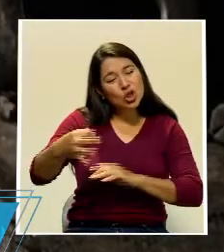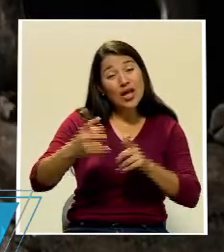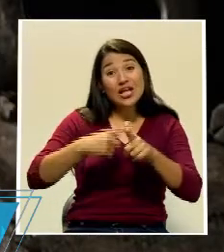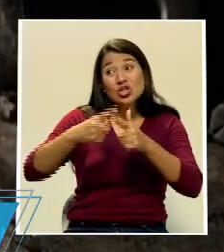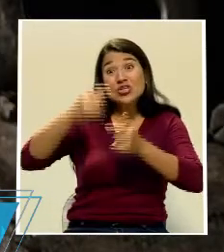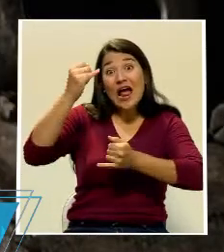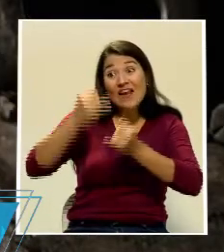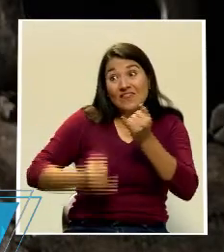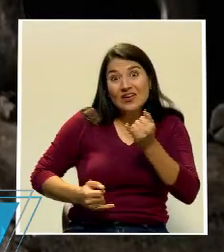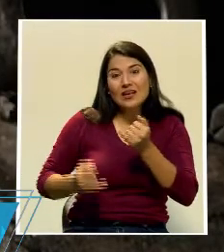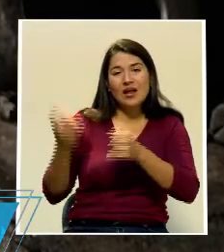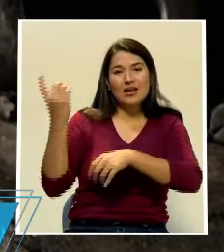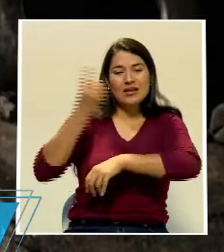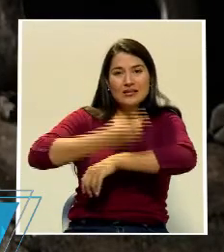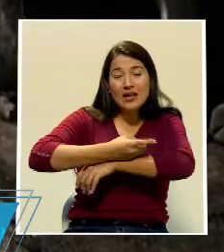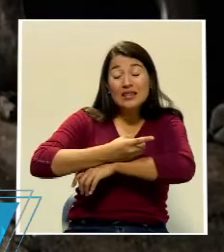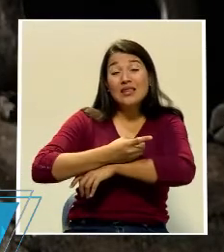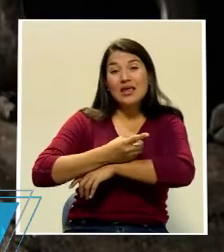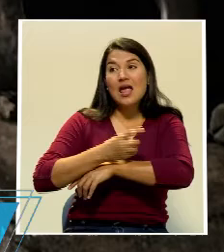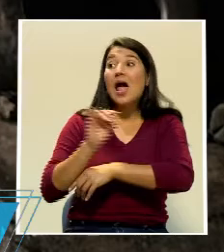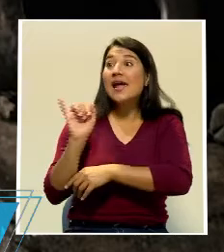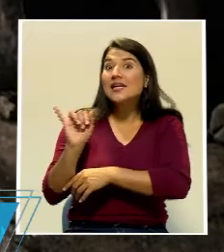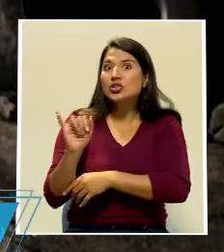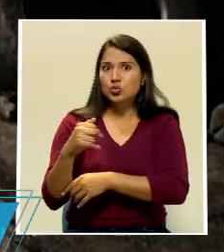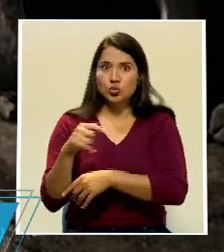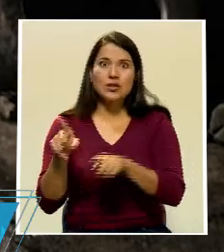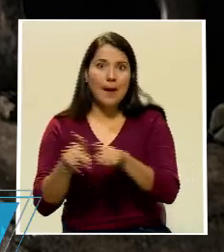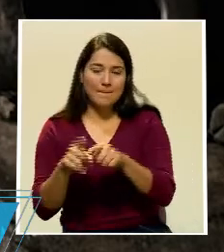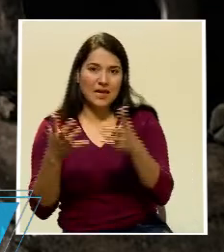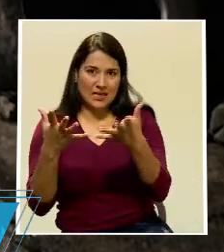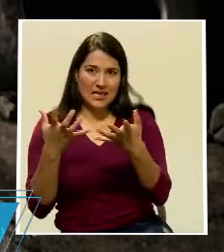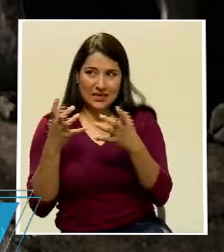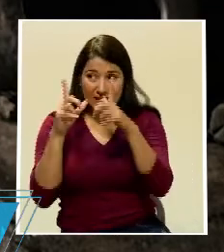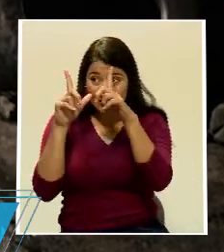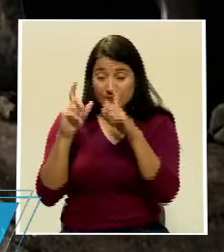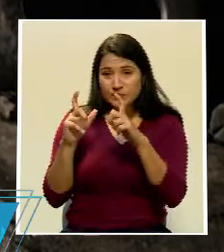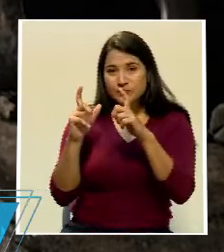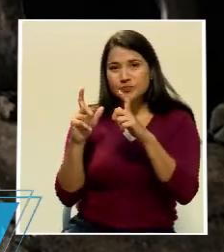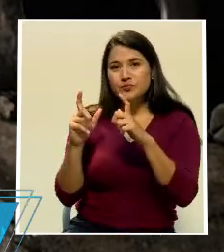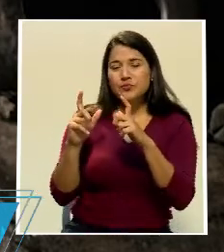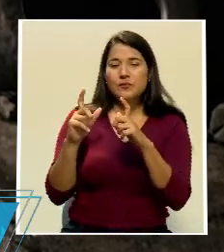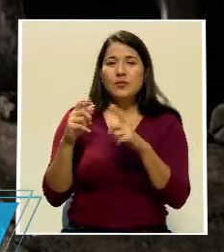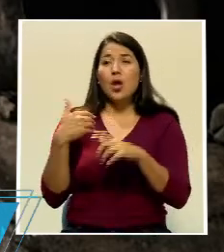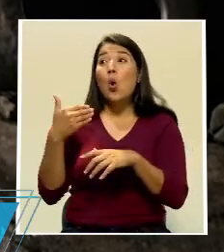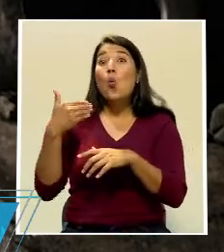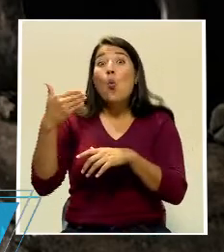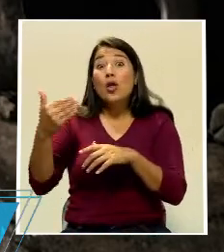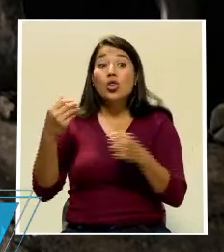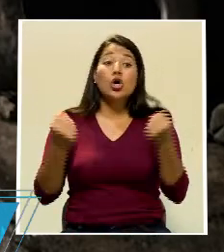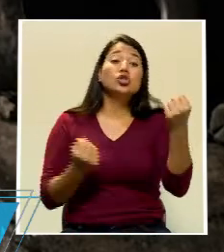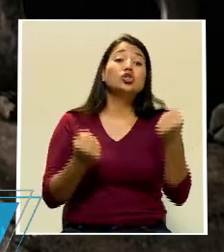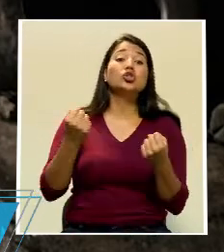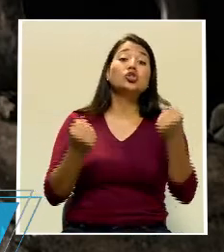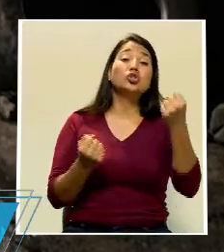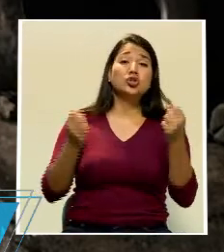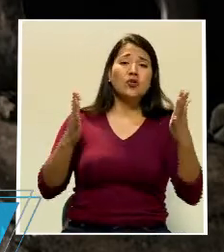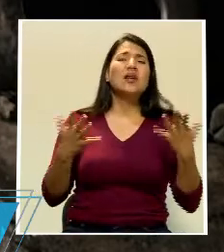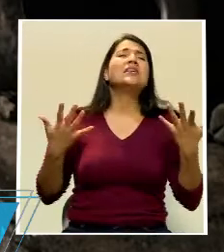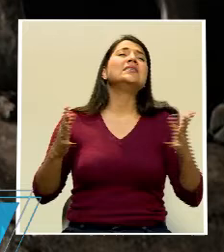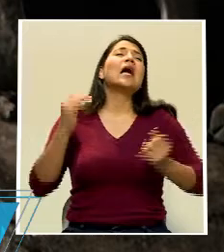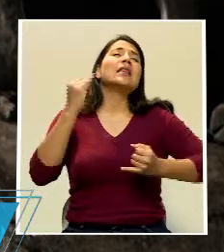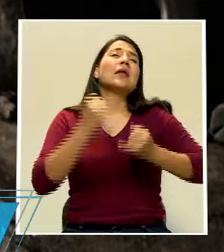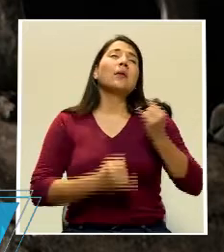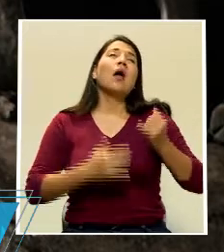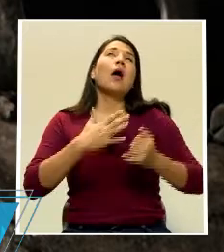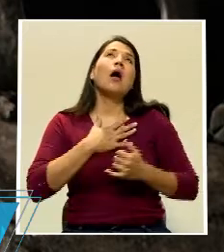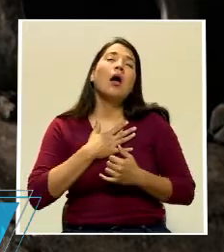que ese fue el otro punto que me interesó fotografiar, el momento cuando ellos llegan y dicen, bueno, ya terminó mi turno de trabajo, estoy con